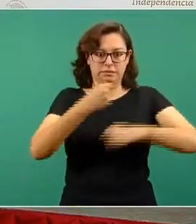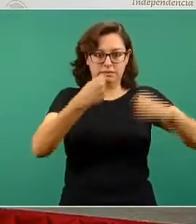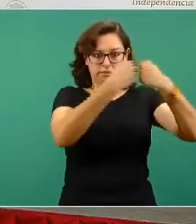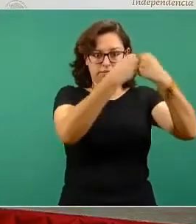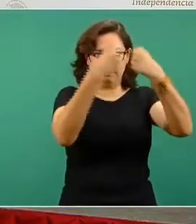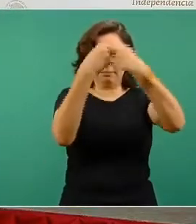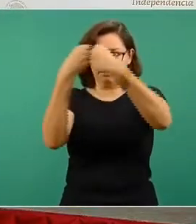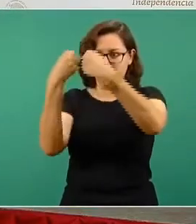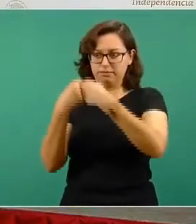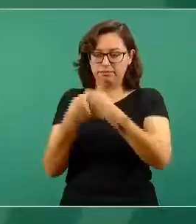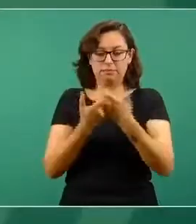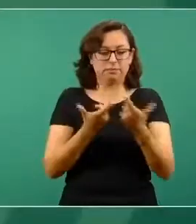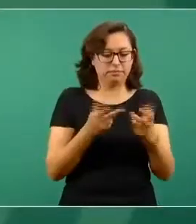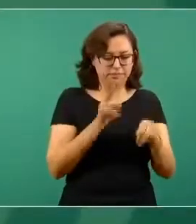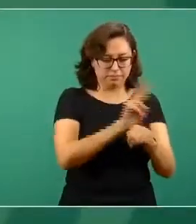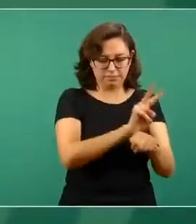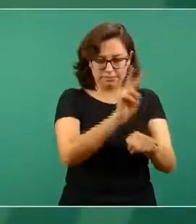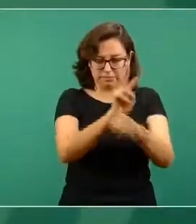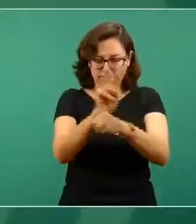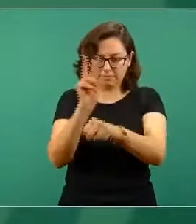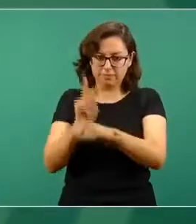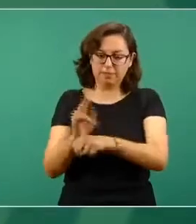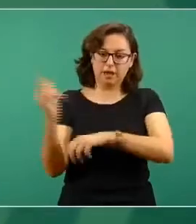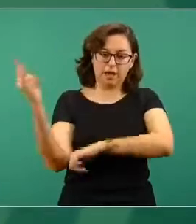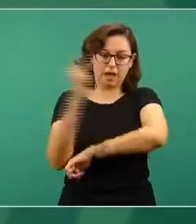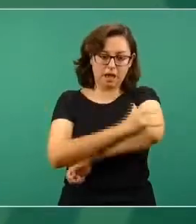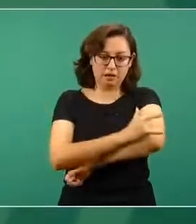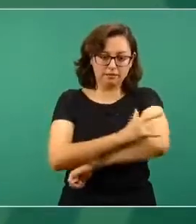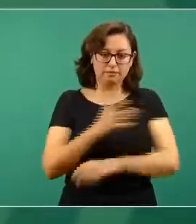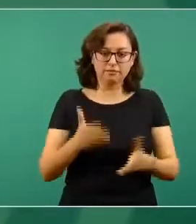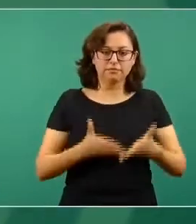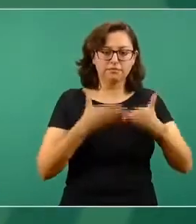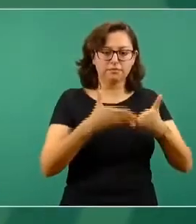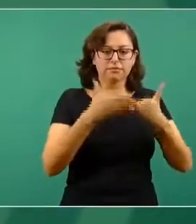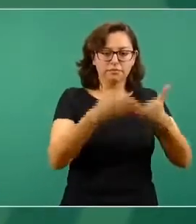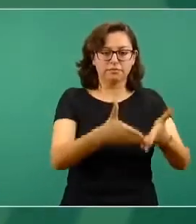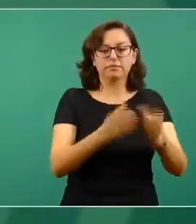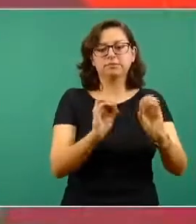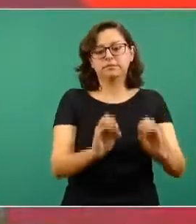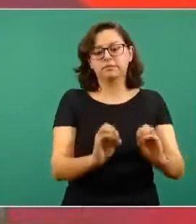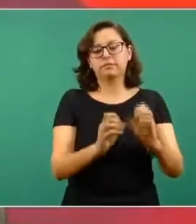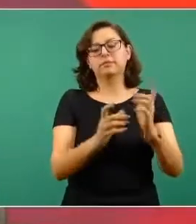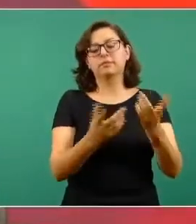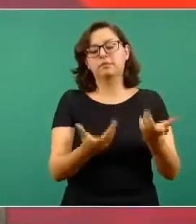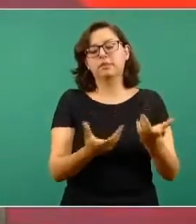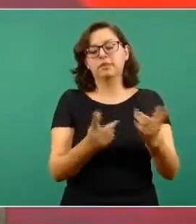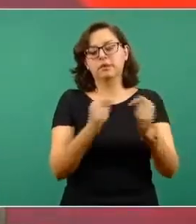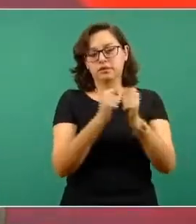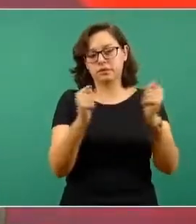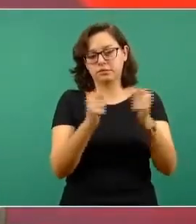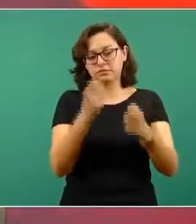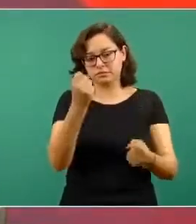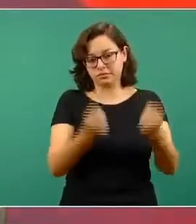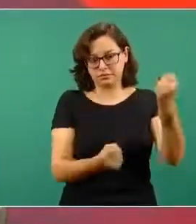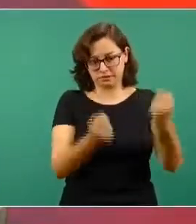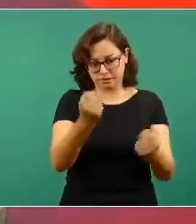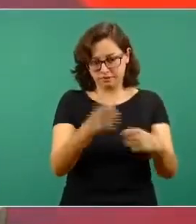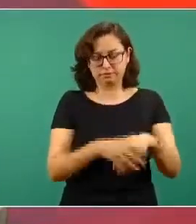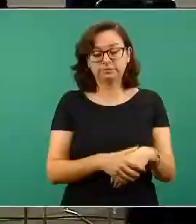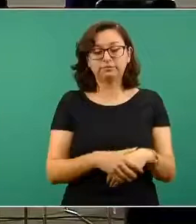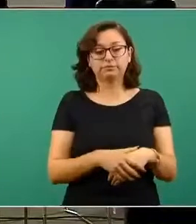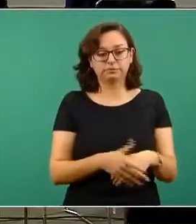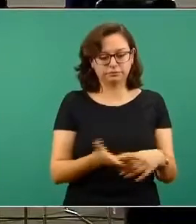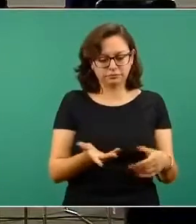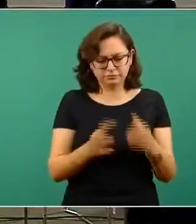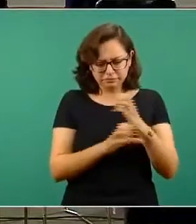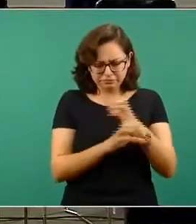los diferentes puntos de entrada, ya sean aéreos, marítimos o terrestres, y cuando ellos identifican que lo incautado,